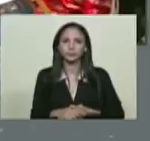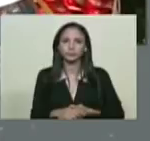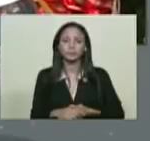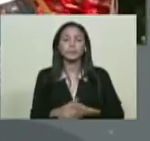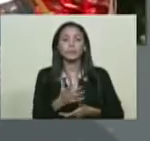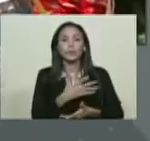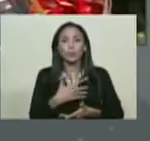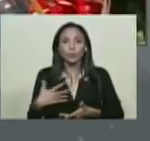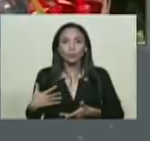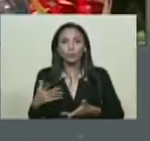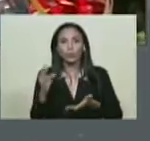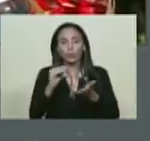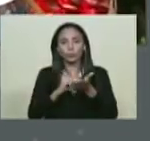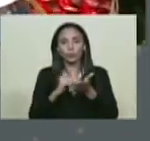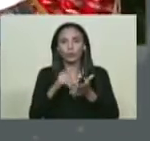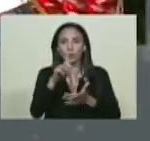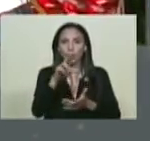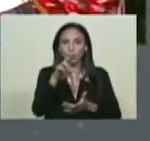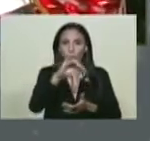Quiero que le transmitas a Luis Haddad,